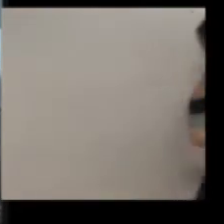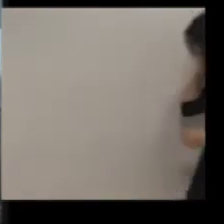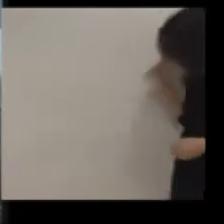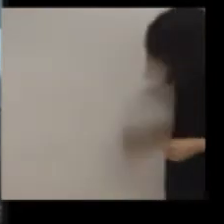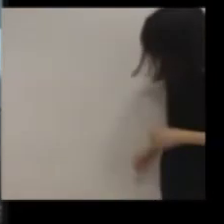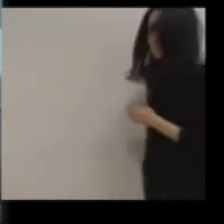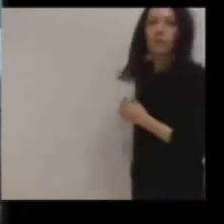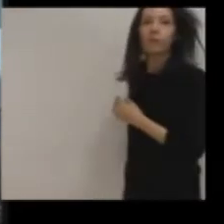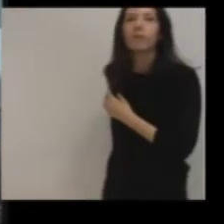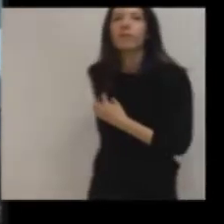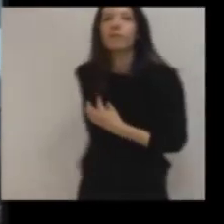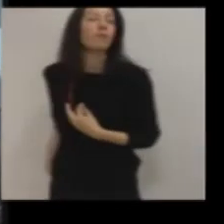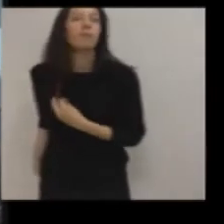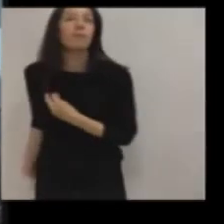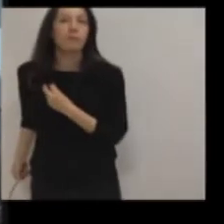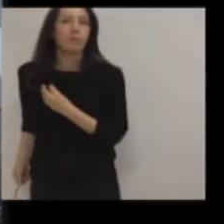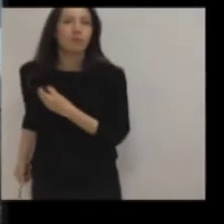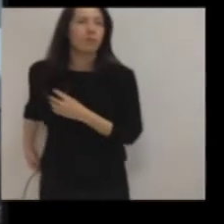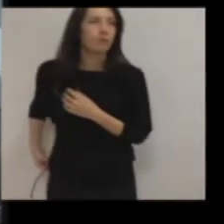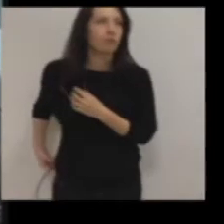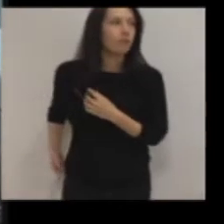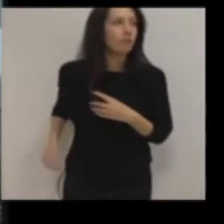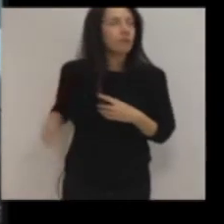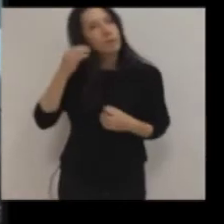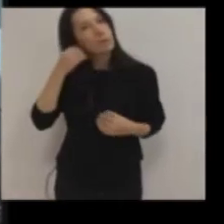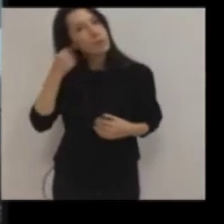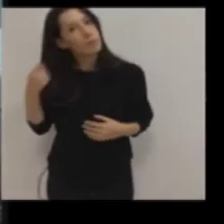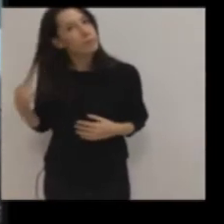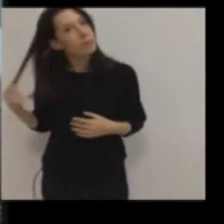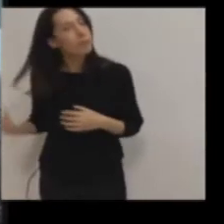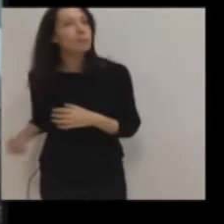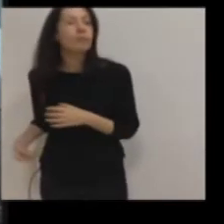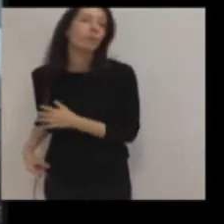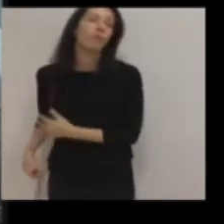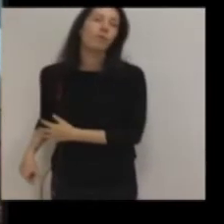ser irreparables, como en este caso. Y muy graves, sí, Hombre. claro, evidentemente.